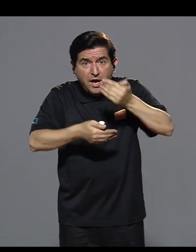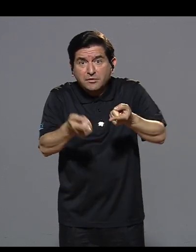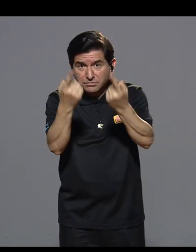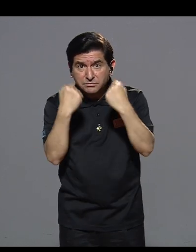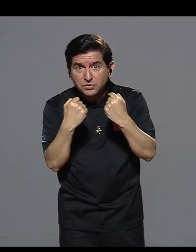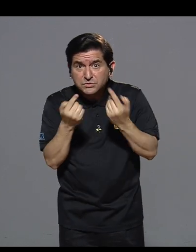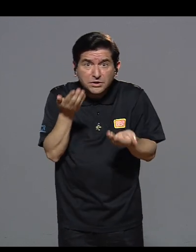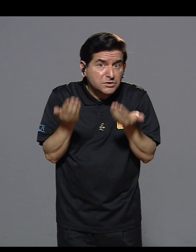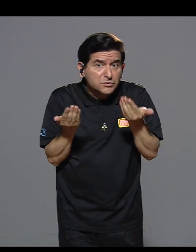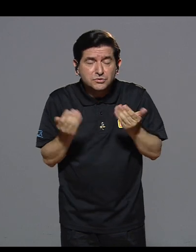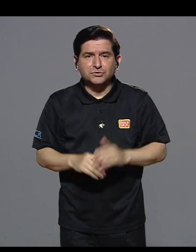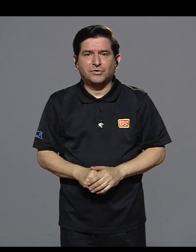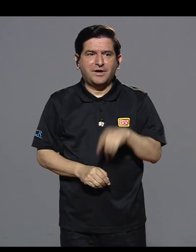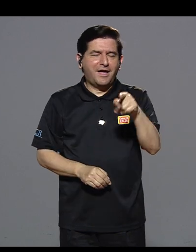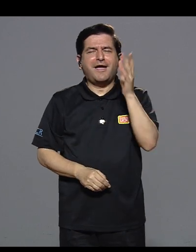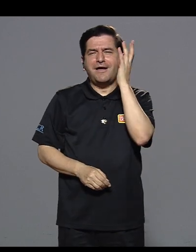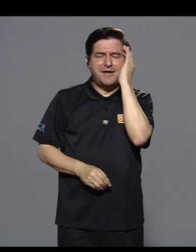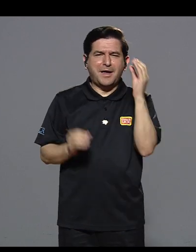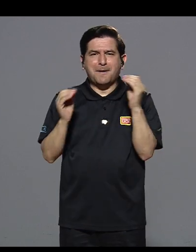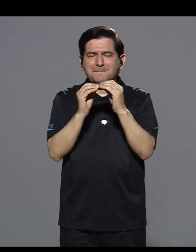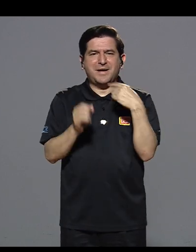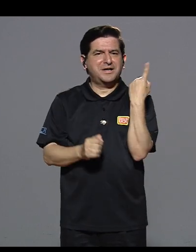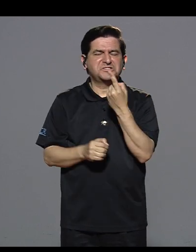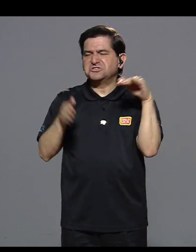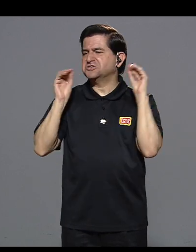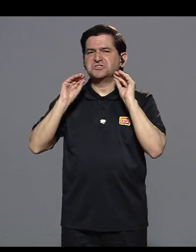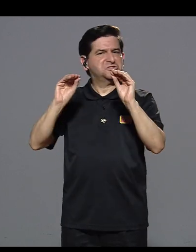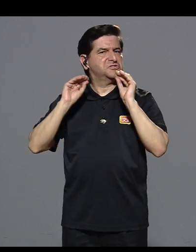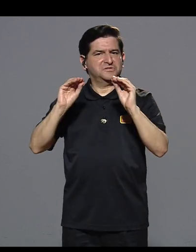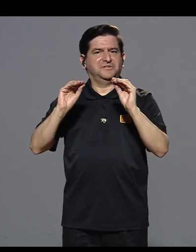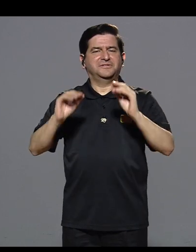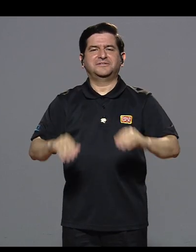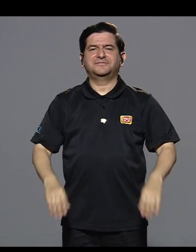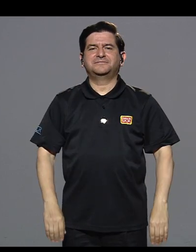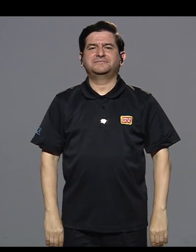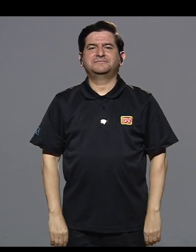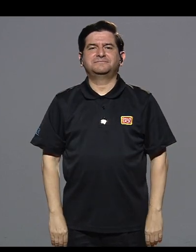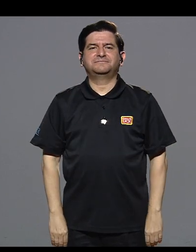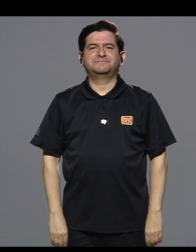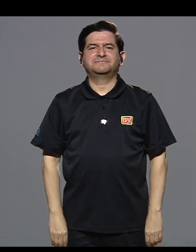camino? Se preocupa más allá de lo académico.